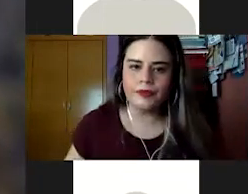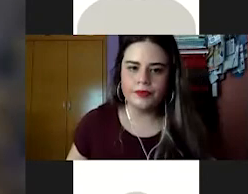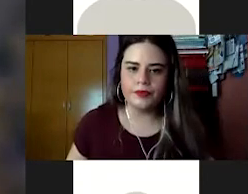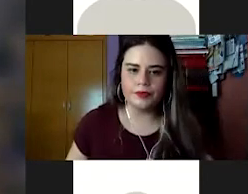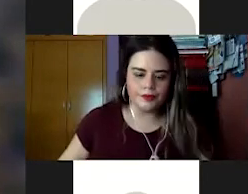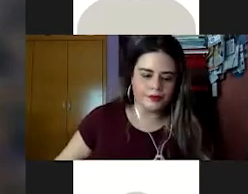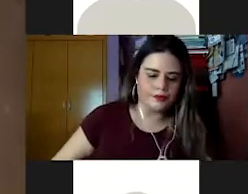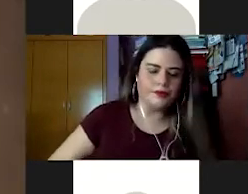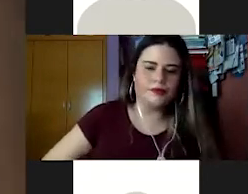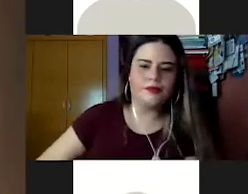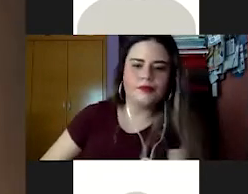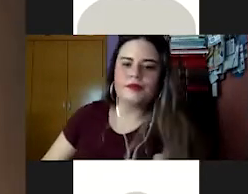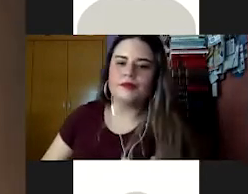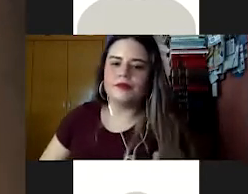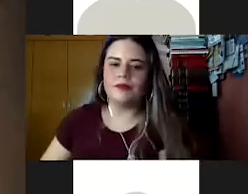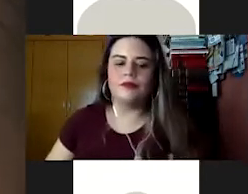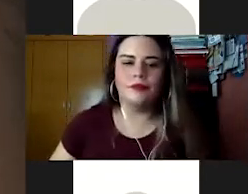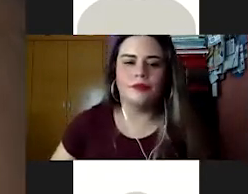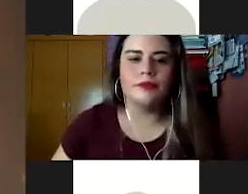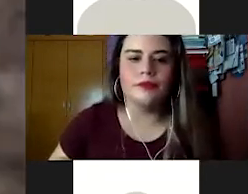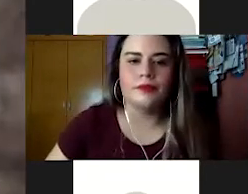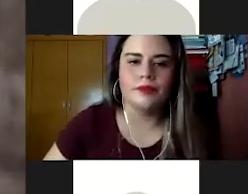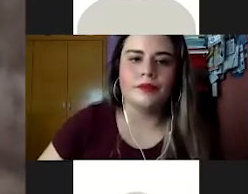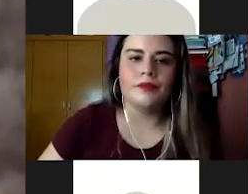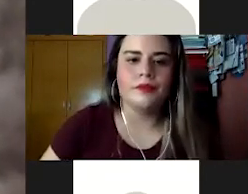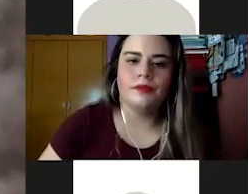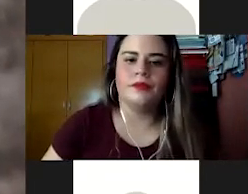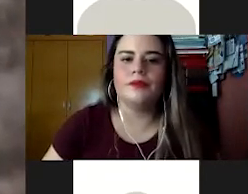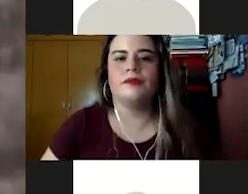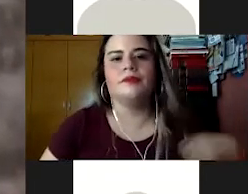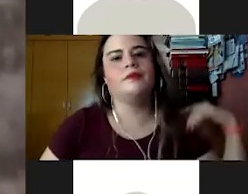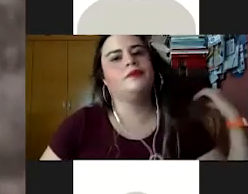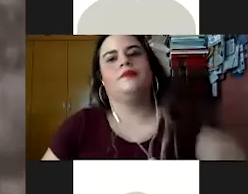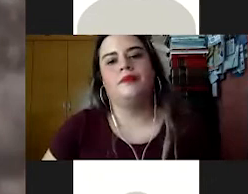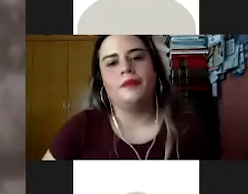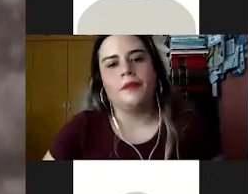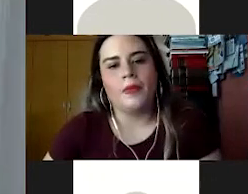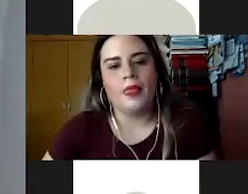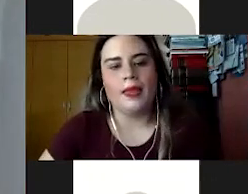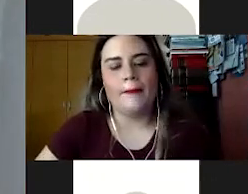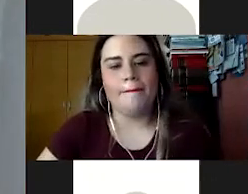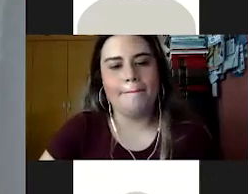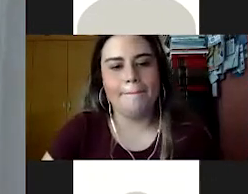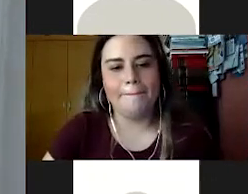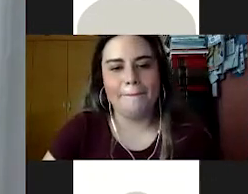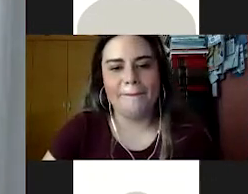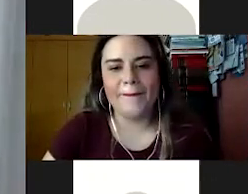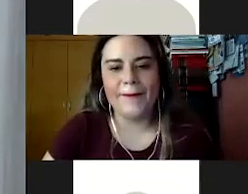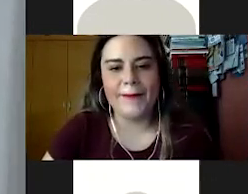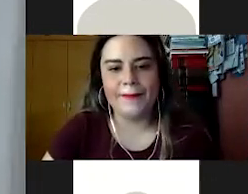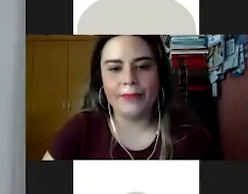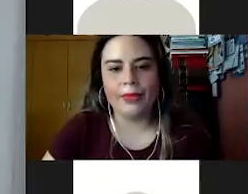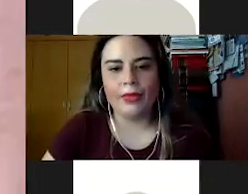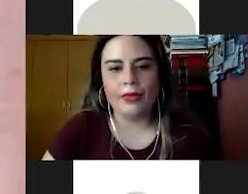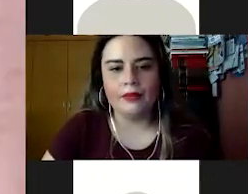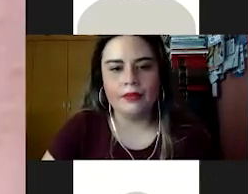los retos para la población más vulnerable se exacerbaron. Hoy más que nunca, debemos acelerar el paso y encaminarnos